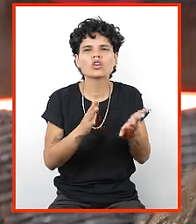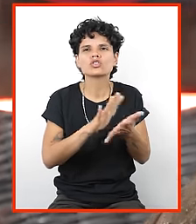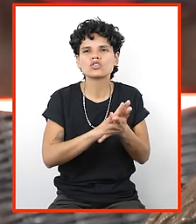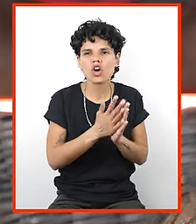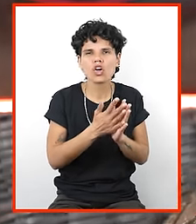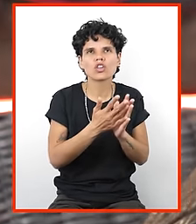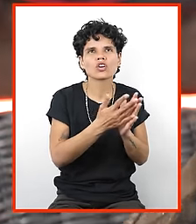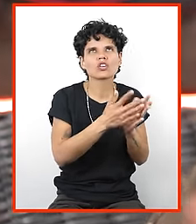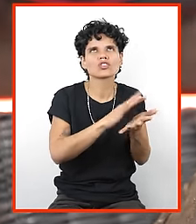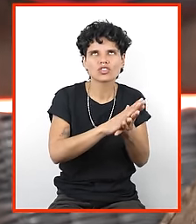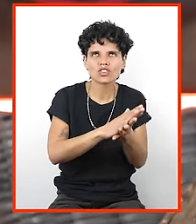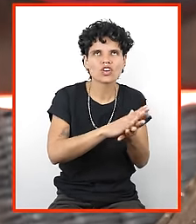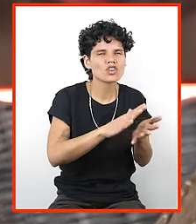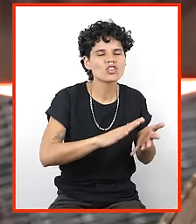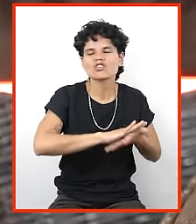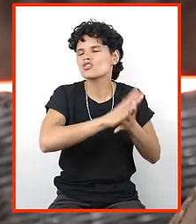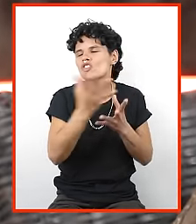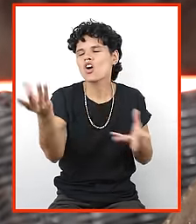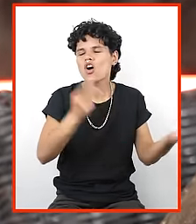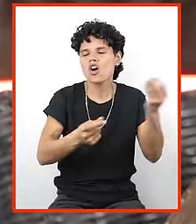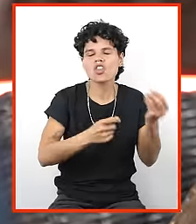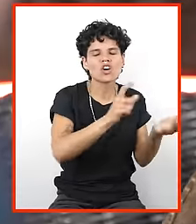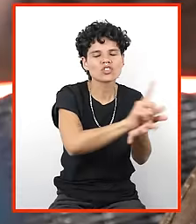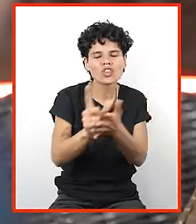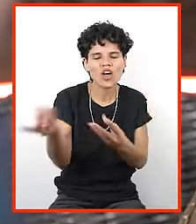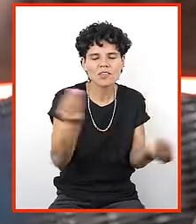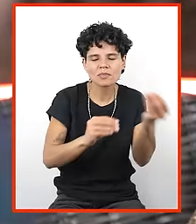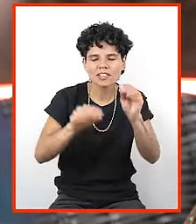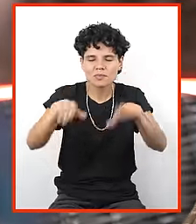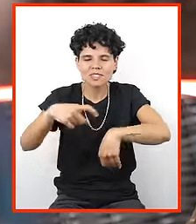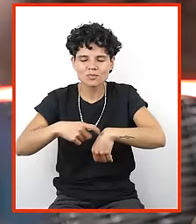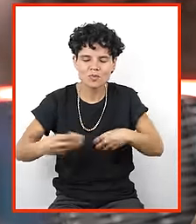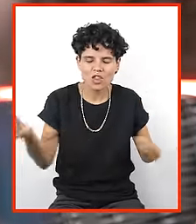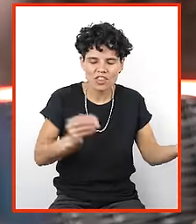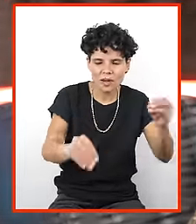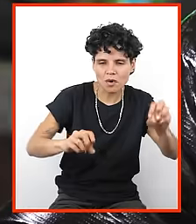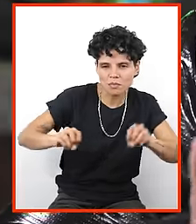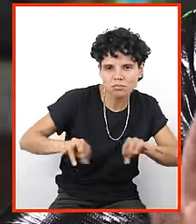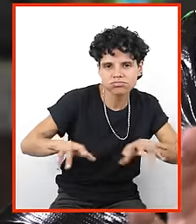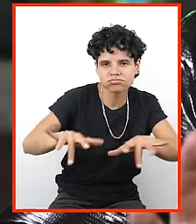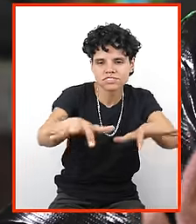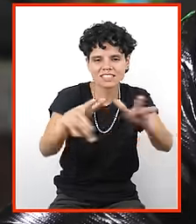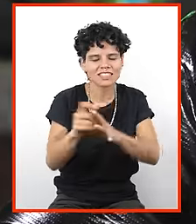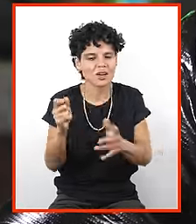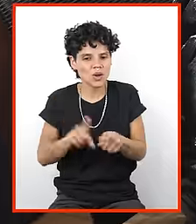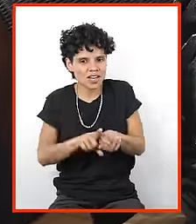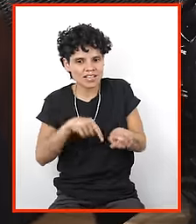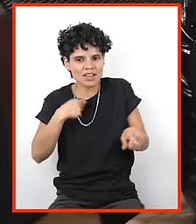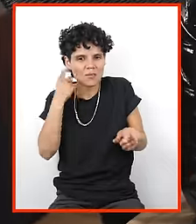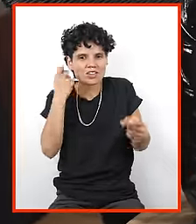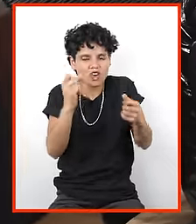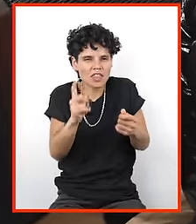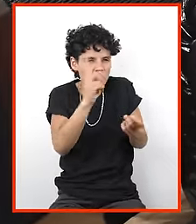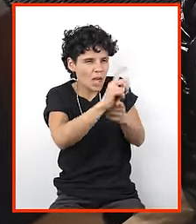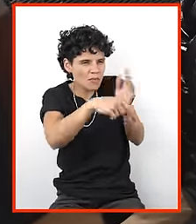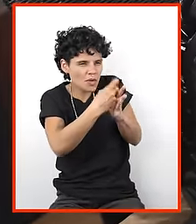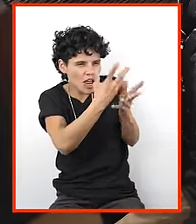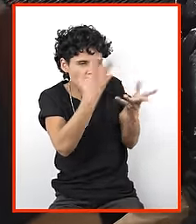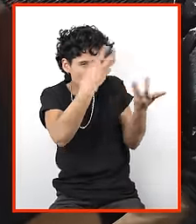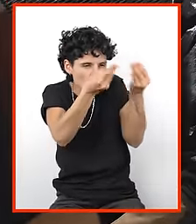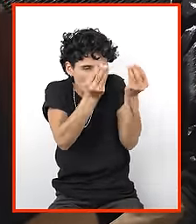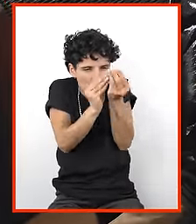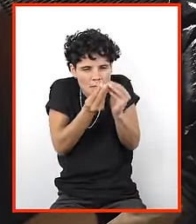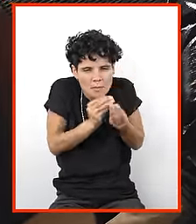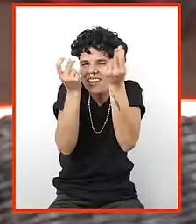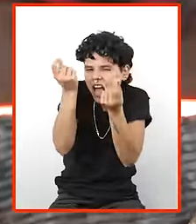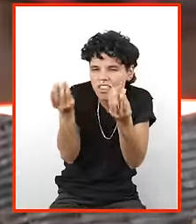Buenísima. Entonces todo mi rollo era así. Lamentablemente los presupuestos se fueron acotando. Pero eso entonces hablamos. Que ir adaptando